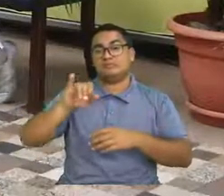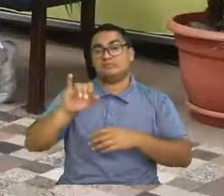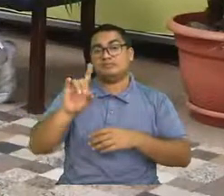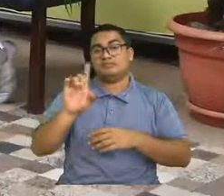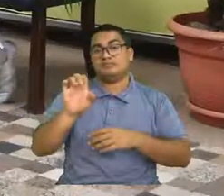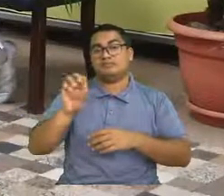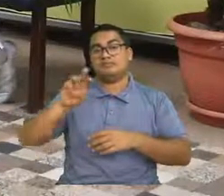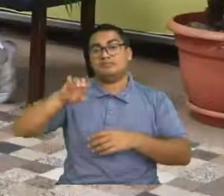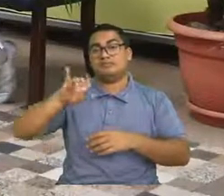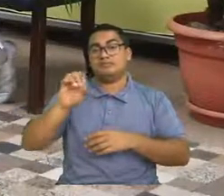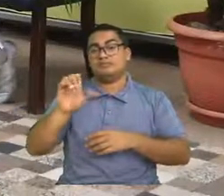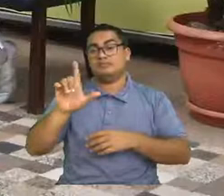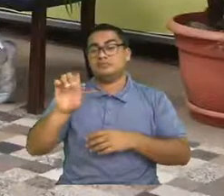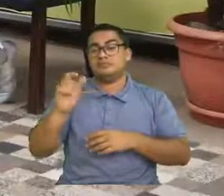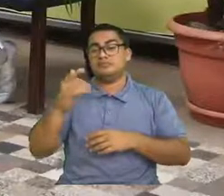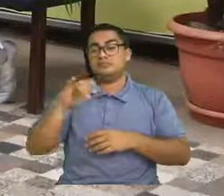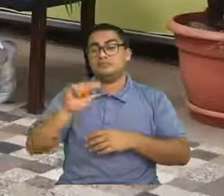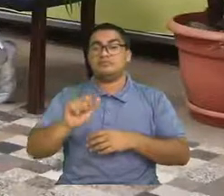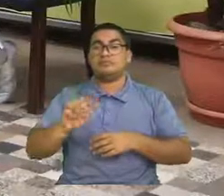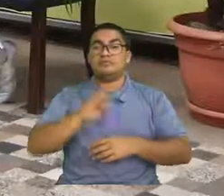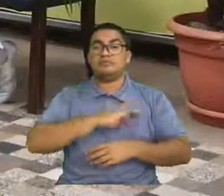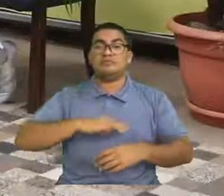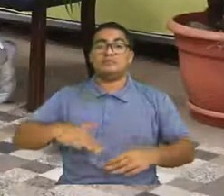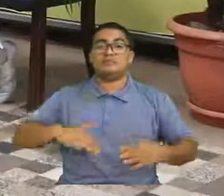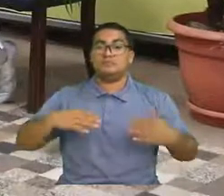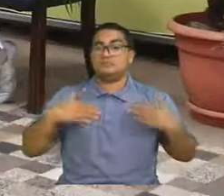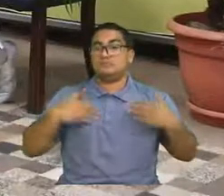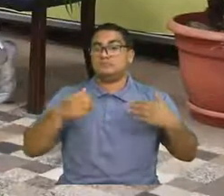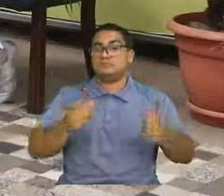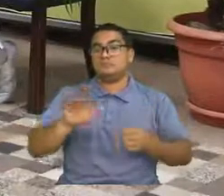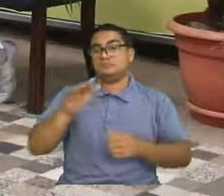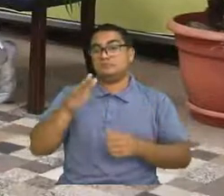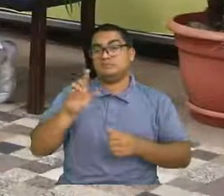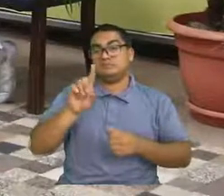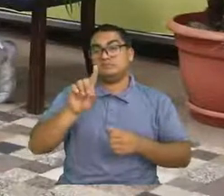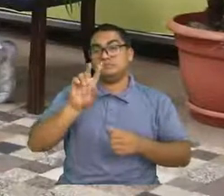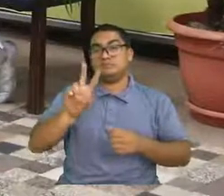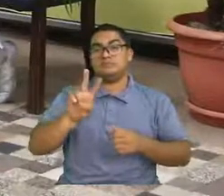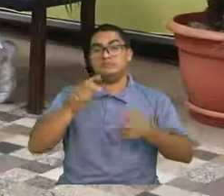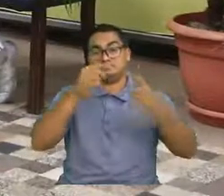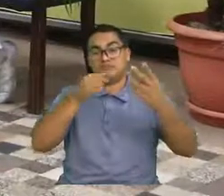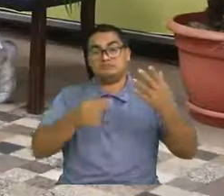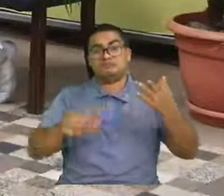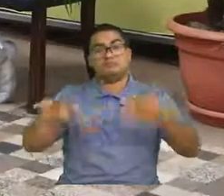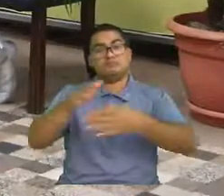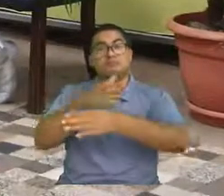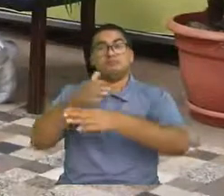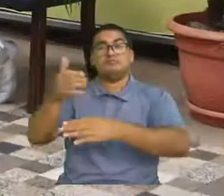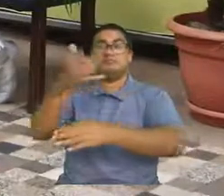vacunas. Sí. Usted dice que son para, bueno, son más de 12 enfermedades las que son previenen. 12 vacunas, pero